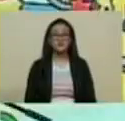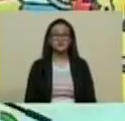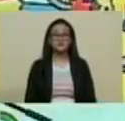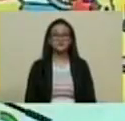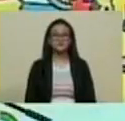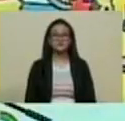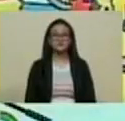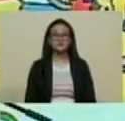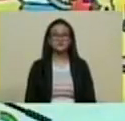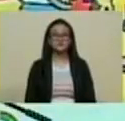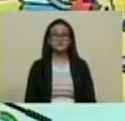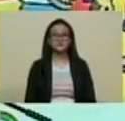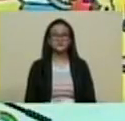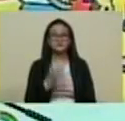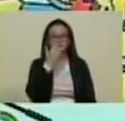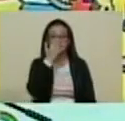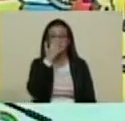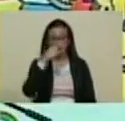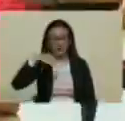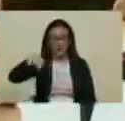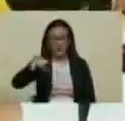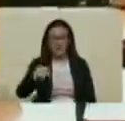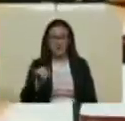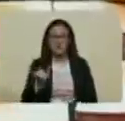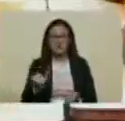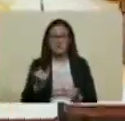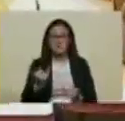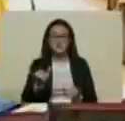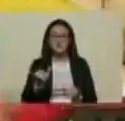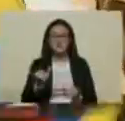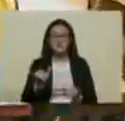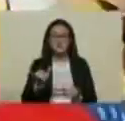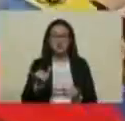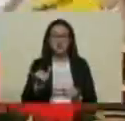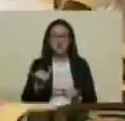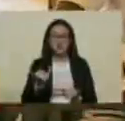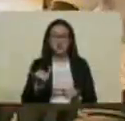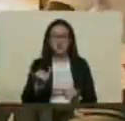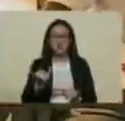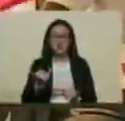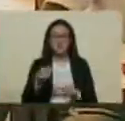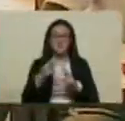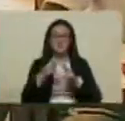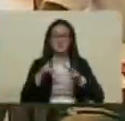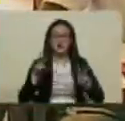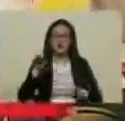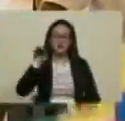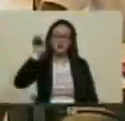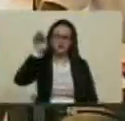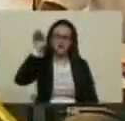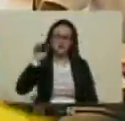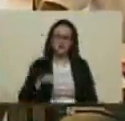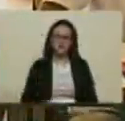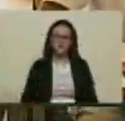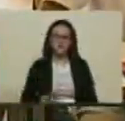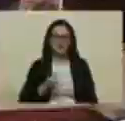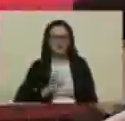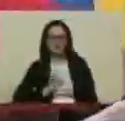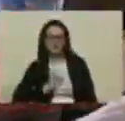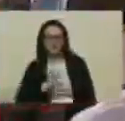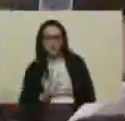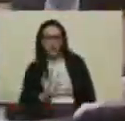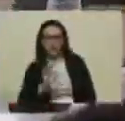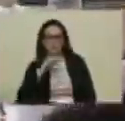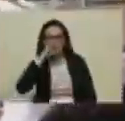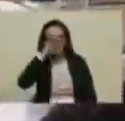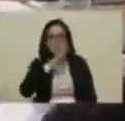Estos serán quienes llevarán la patria en paz. ¿Qué herencia le podemos dejar, padres, madres? ¿Qué herencia le podemos